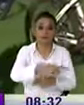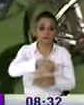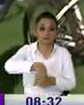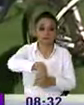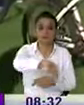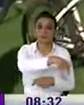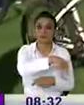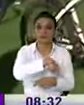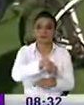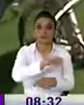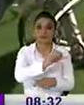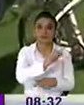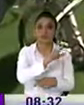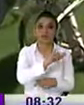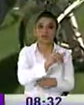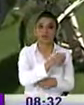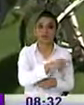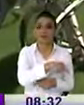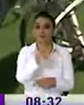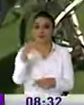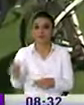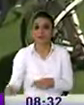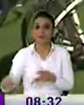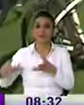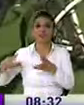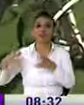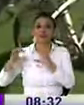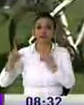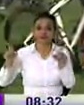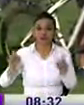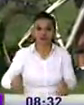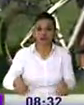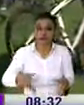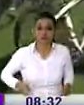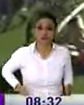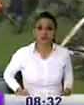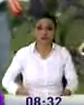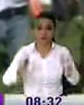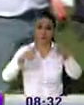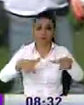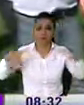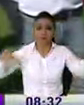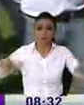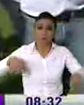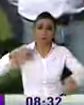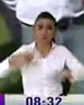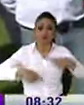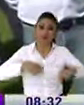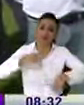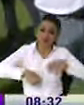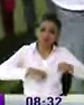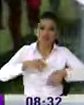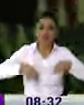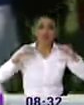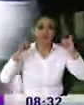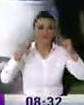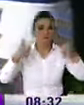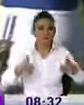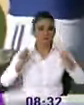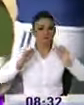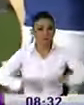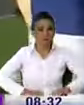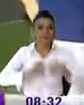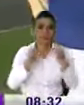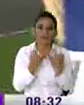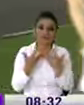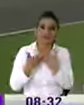redondel de San Luis hasta el redondel de Santa Clara. Como ustedes pueden ver, la vía es muy muy amplia y obviamente la diversión está garantizada. Venga y